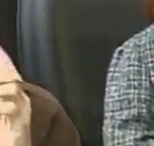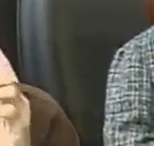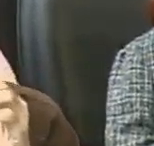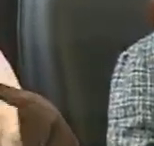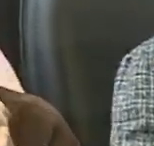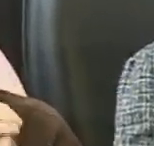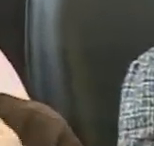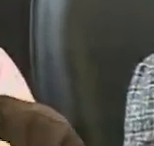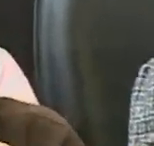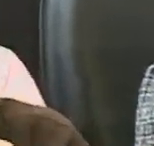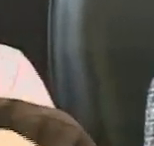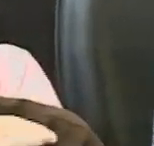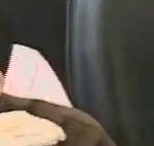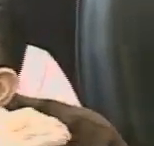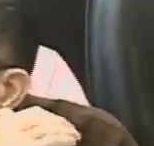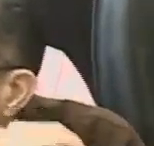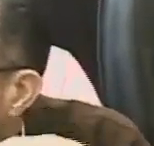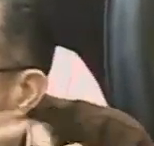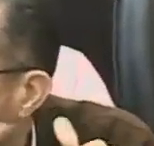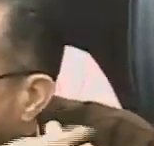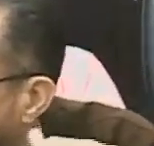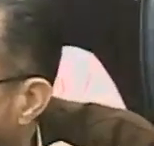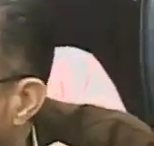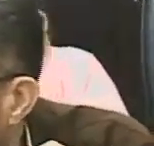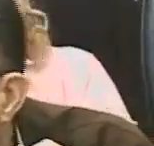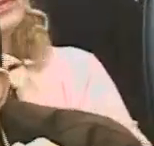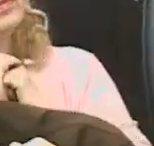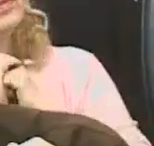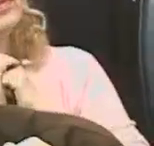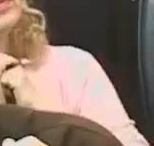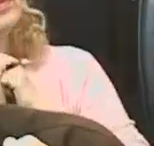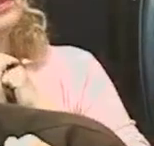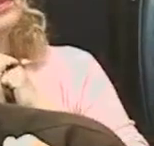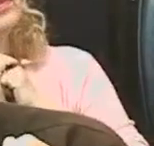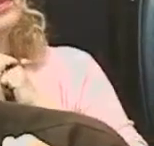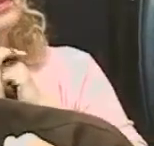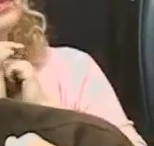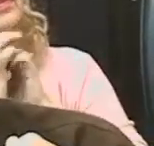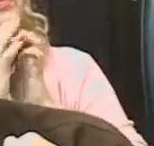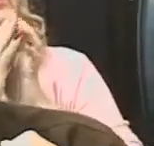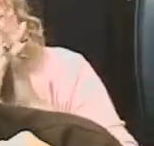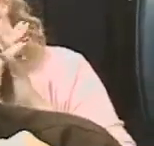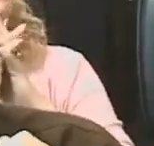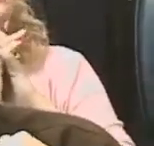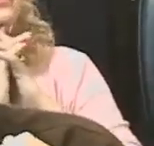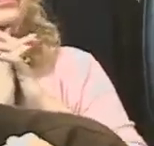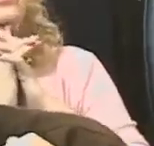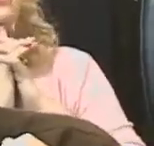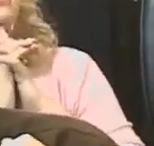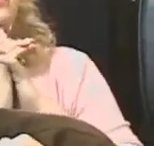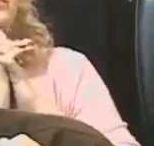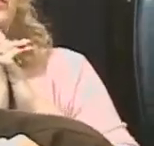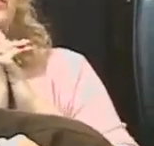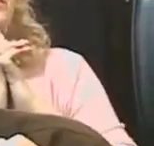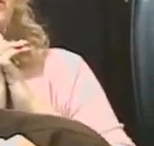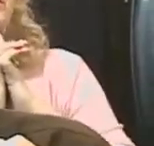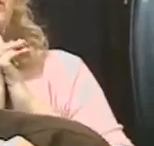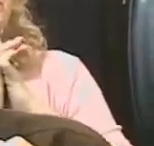internacional del Imperio de los Estados Unidos, a pesar de